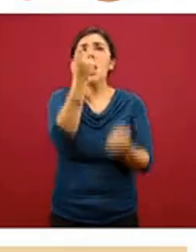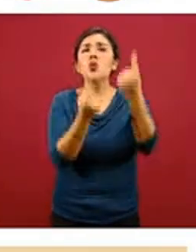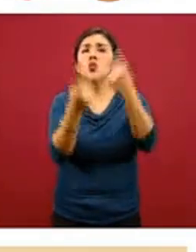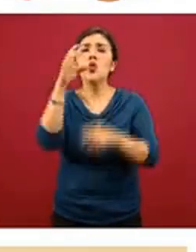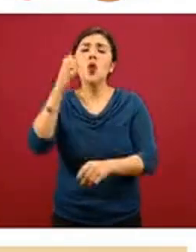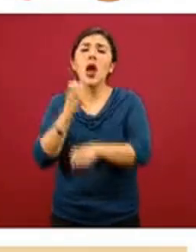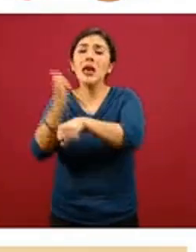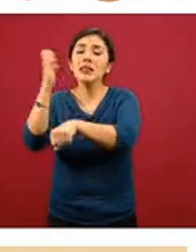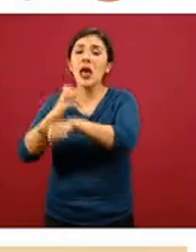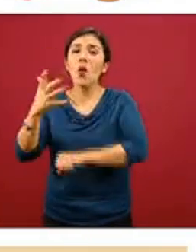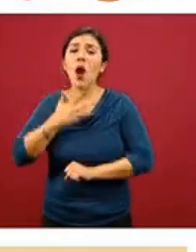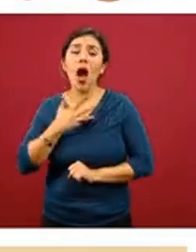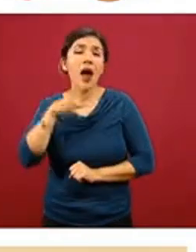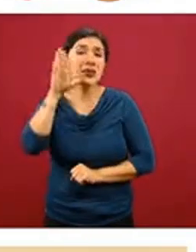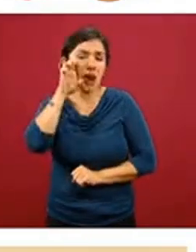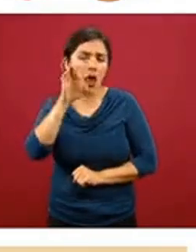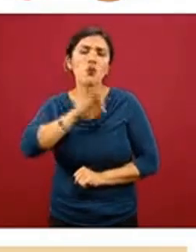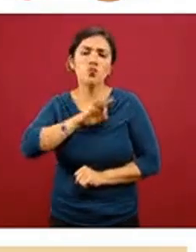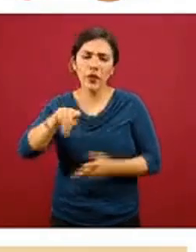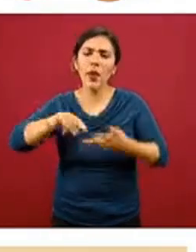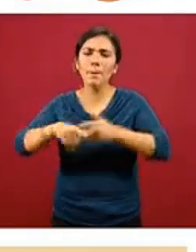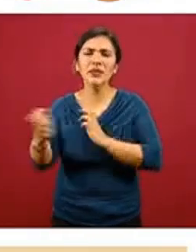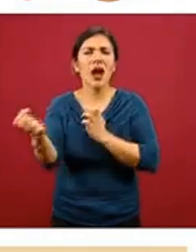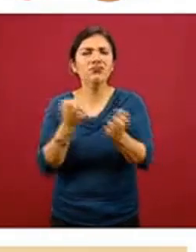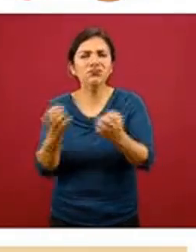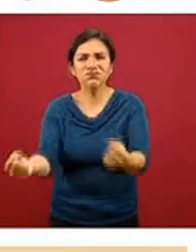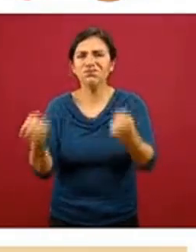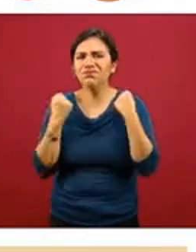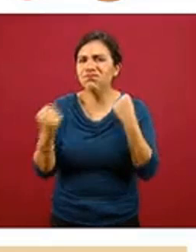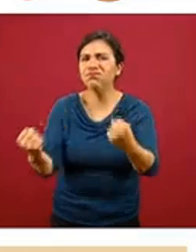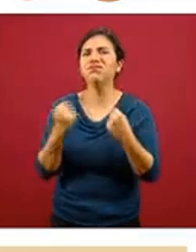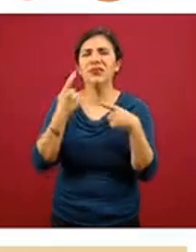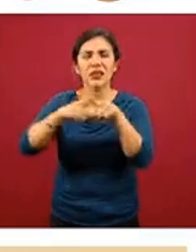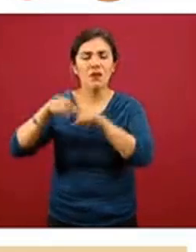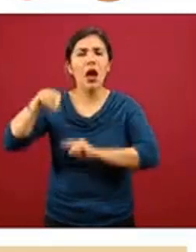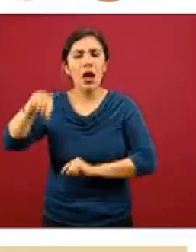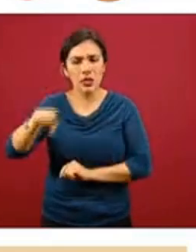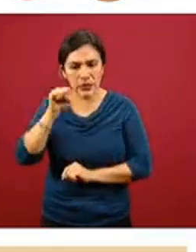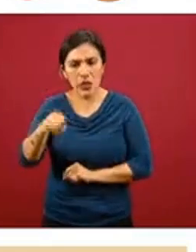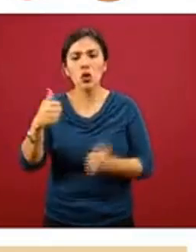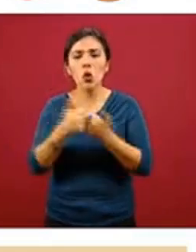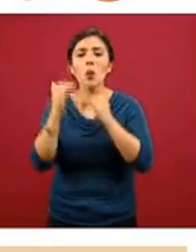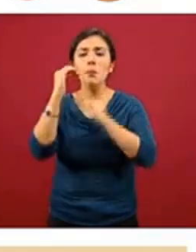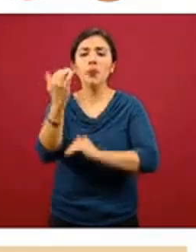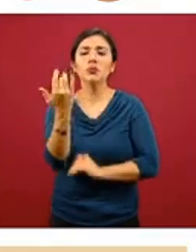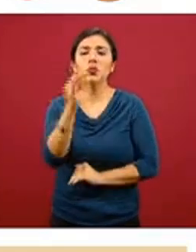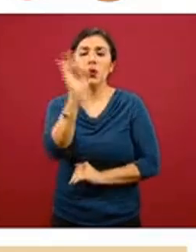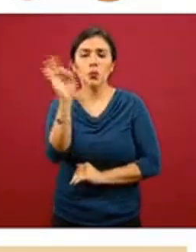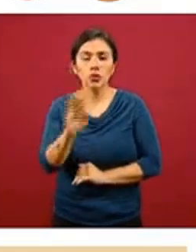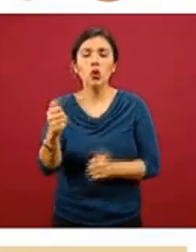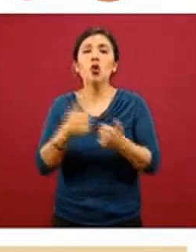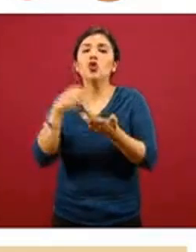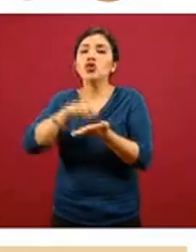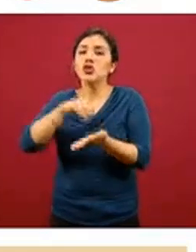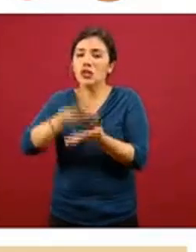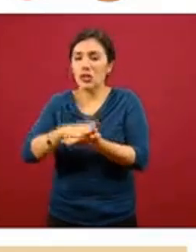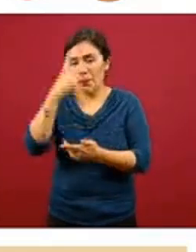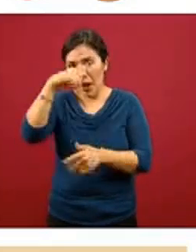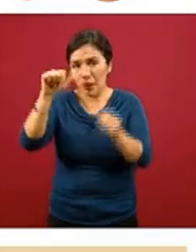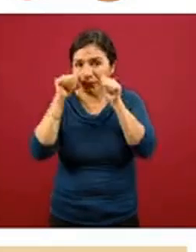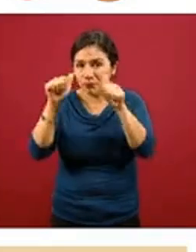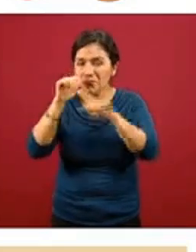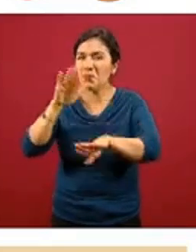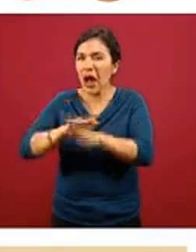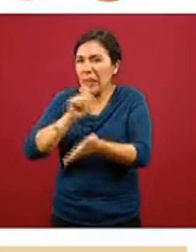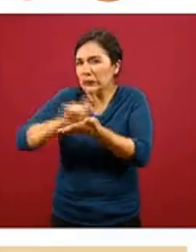que están en naranja pueden ya activar gimnasios, spas y similares con un aforo del 50%, igual con citas para poder tener